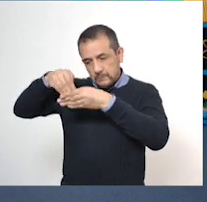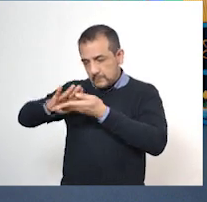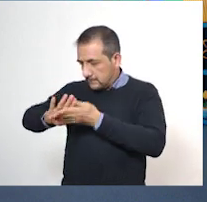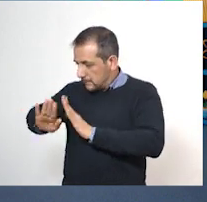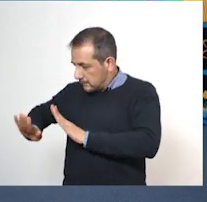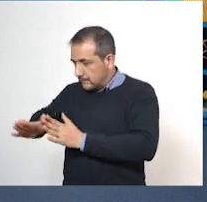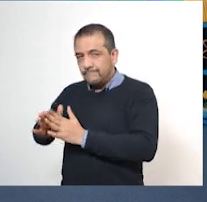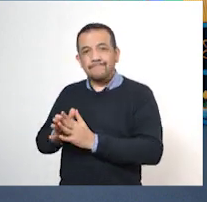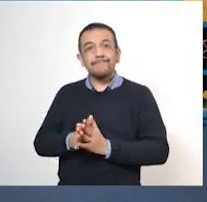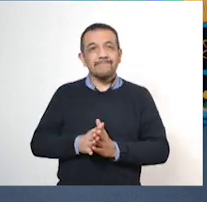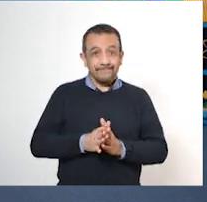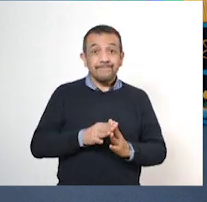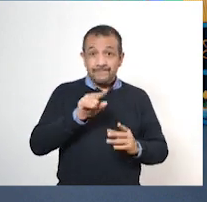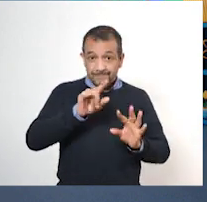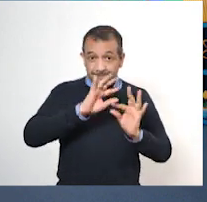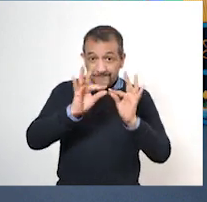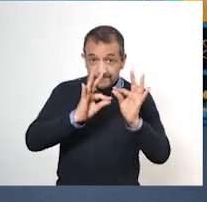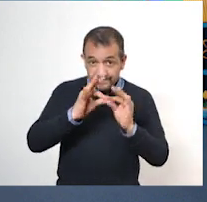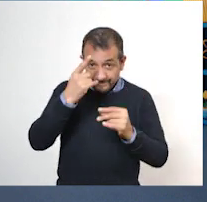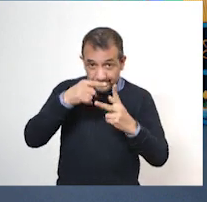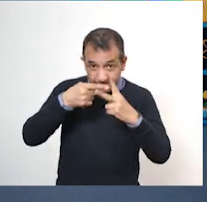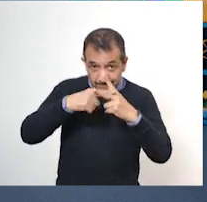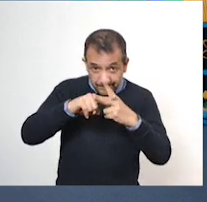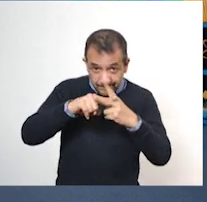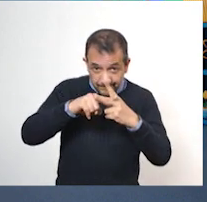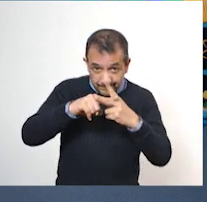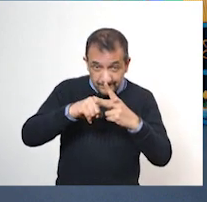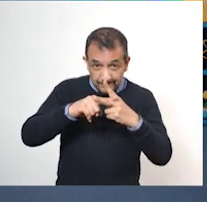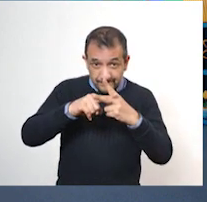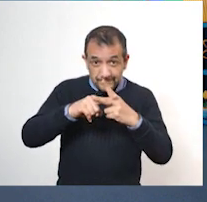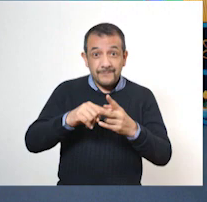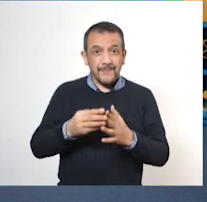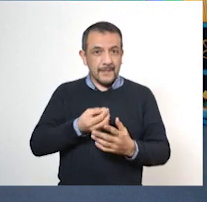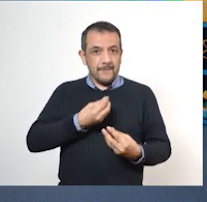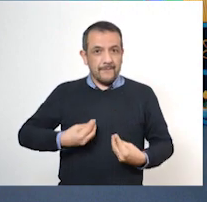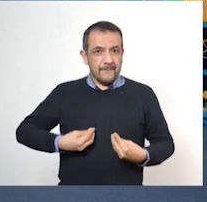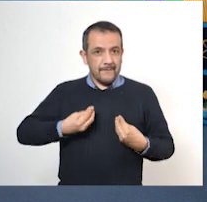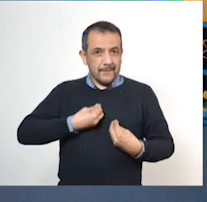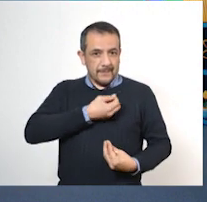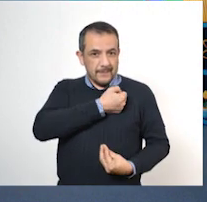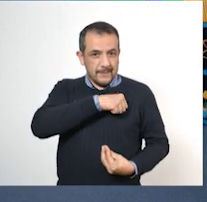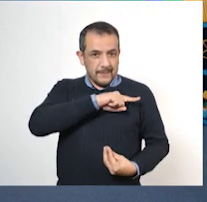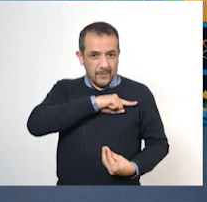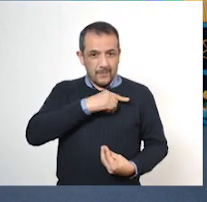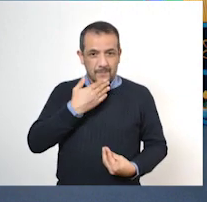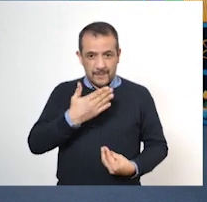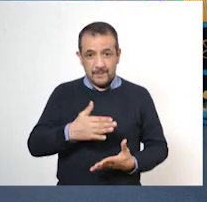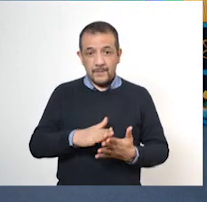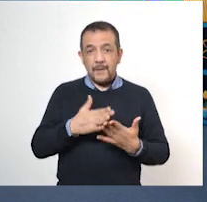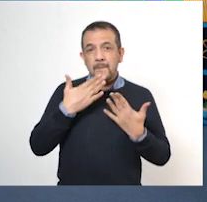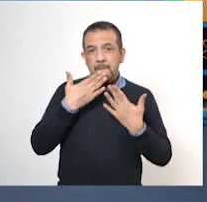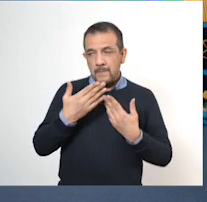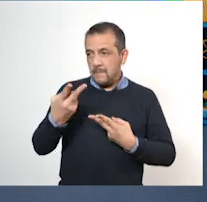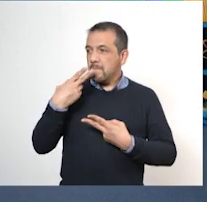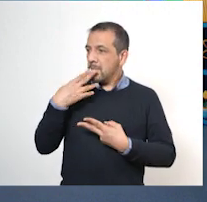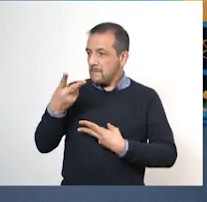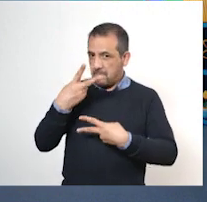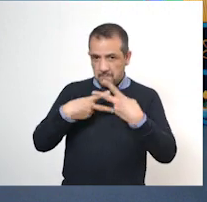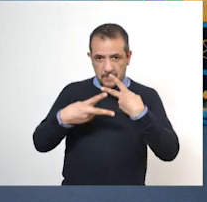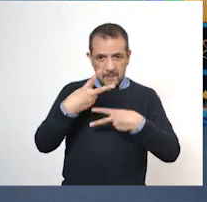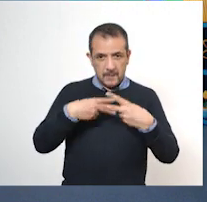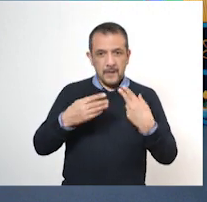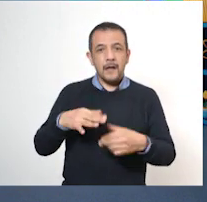nuevamente. Y ahora sí, niñas y niños, ¿están listos para iniciar un programa más de vida saludable? Pues bueno, démosle